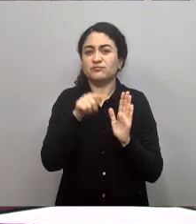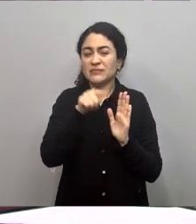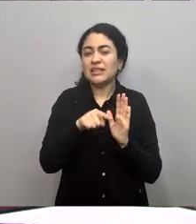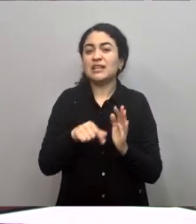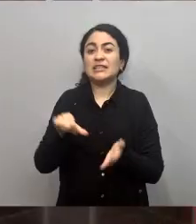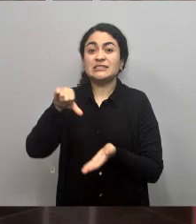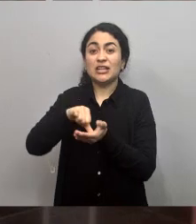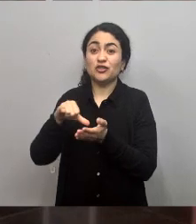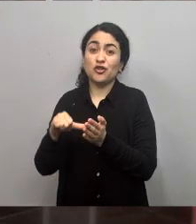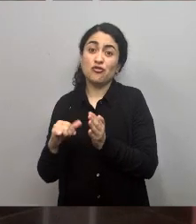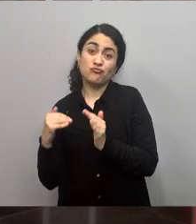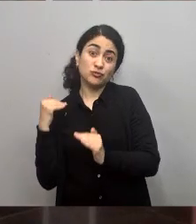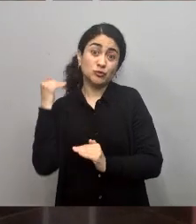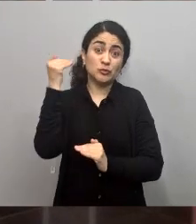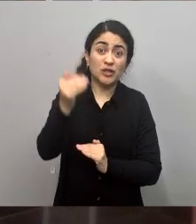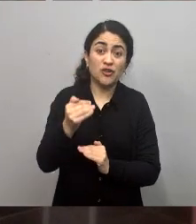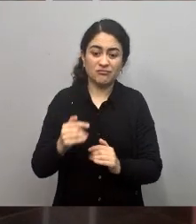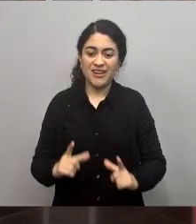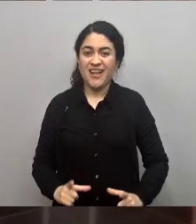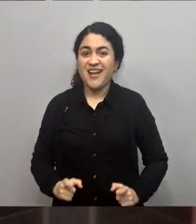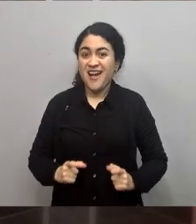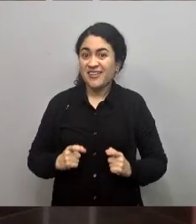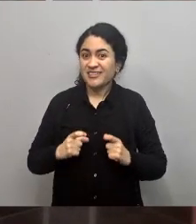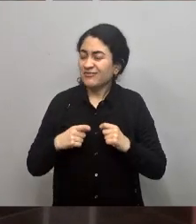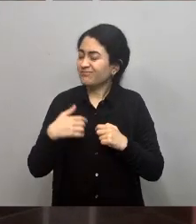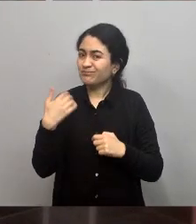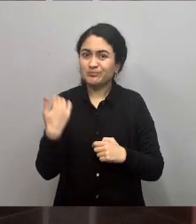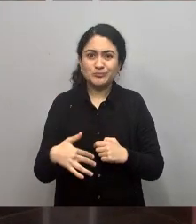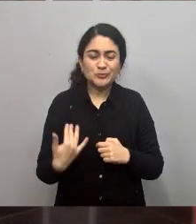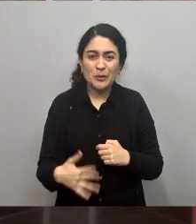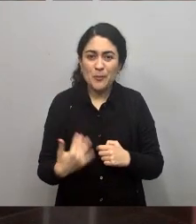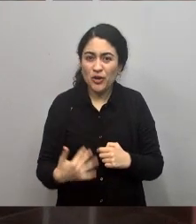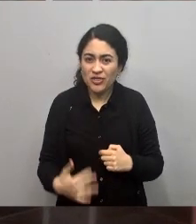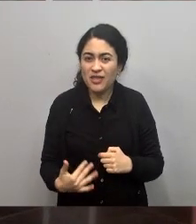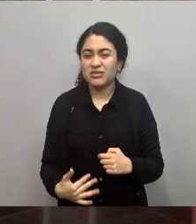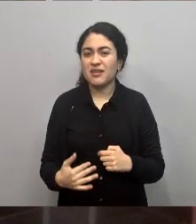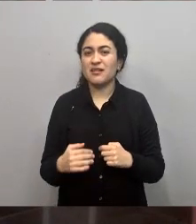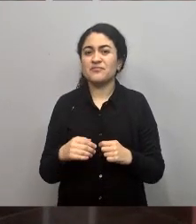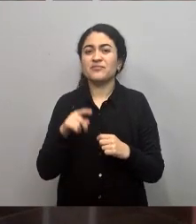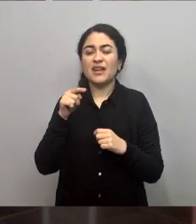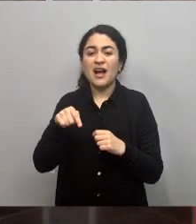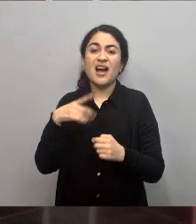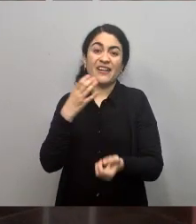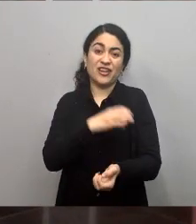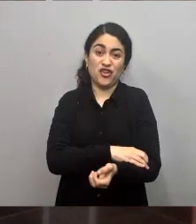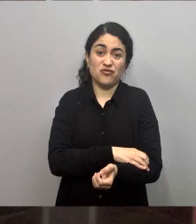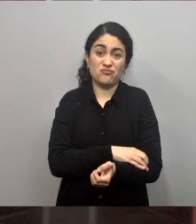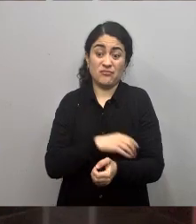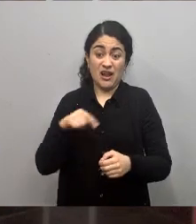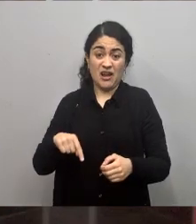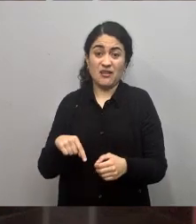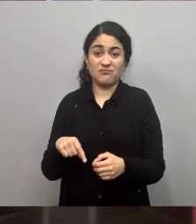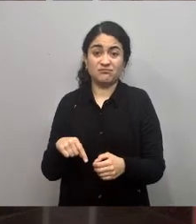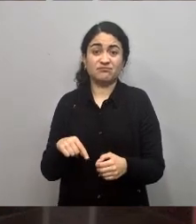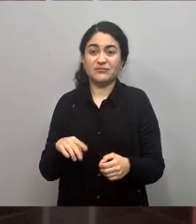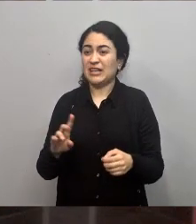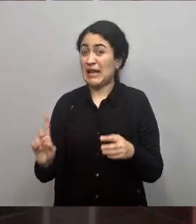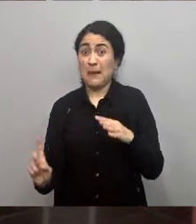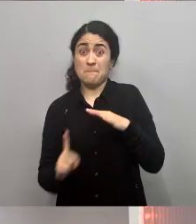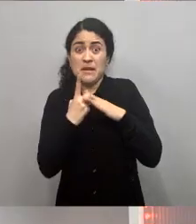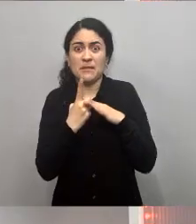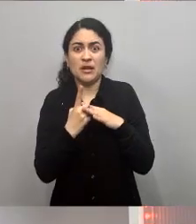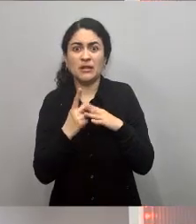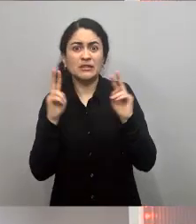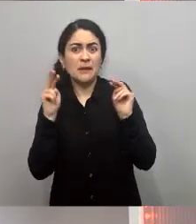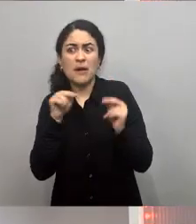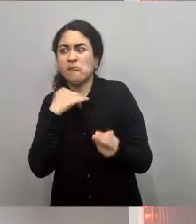centro suprarregional del cáncer tan necesario para una región, además, donde la primera causa de muerte es el